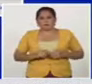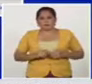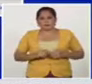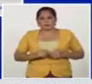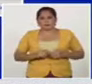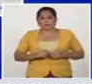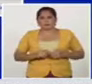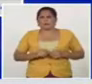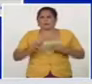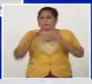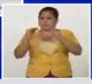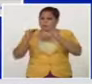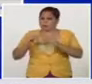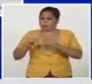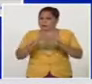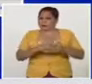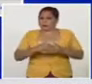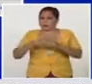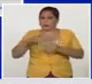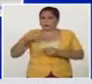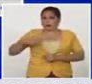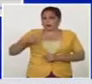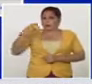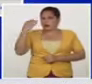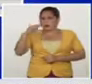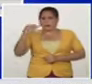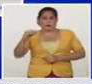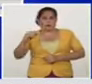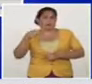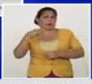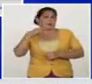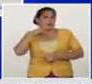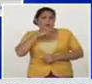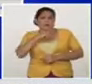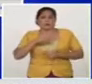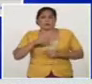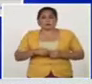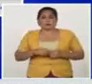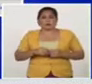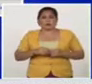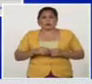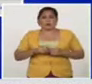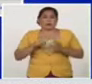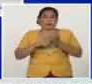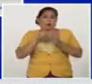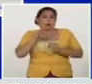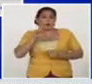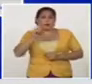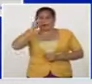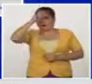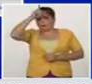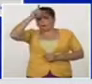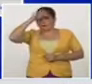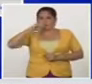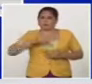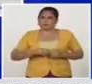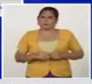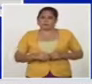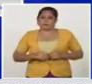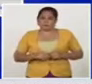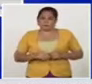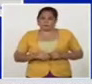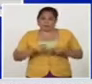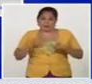sigue Estados Unidos, Argentina, Colombia, Irán, Ucrania, Rusia, Polonia y Alemania. Y en el